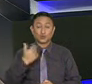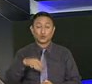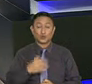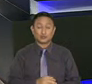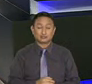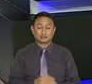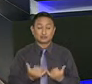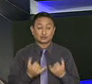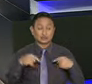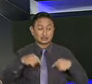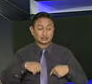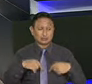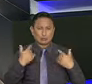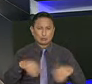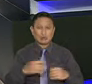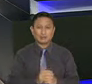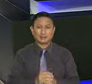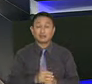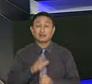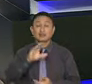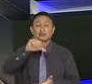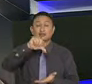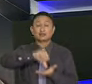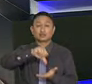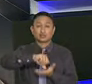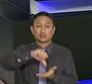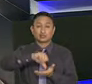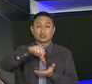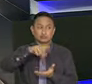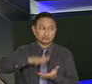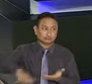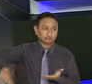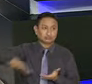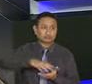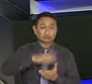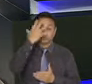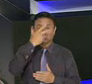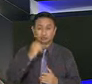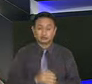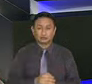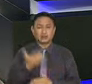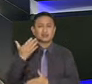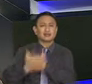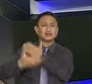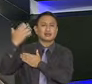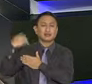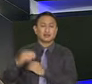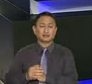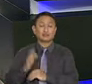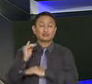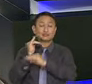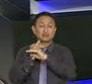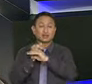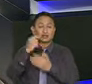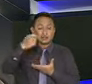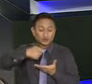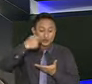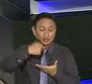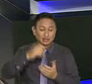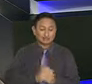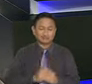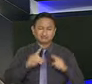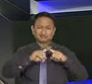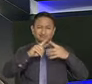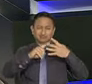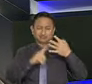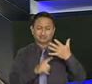realmente maravillosos de una ciudad con con espacios increíbles con historia Iglesias gastronomía en